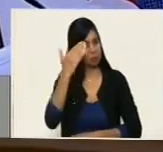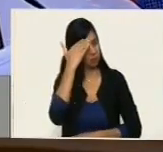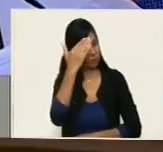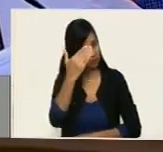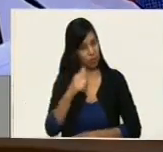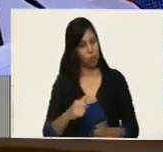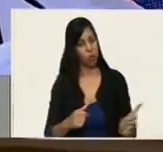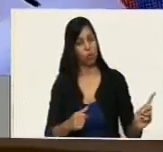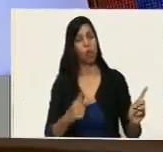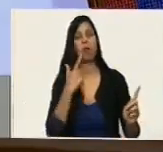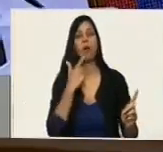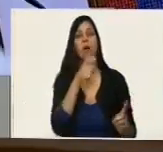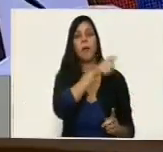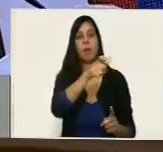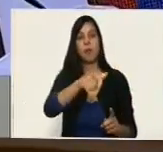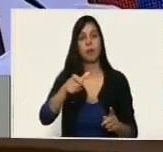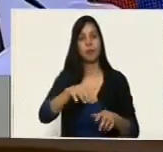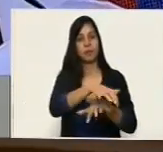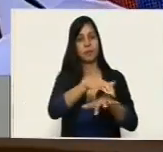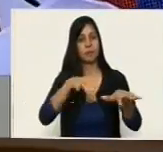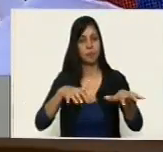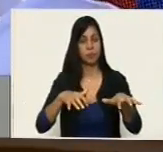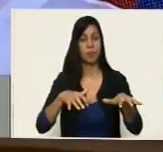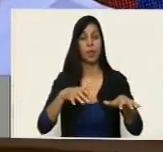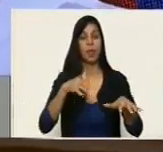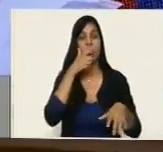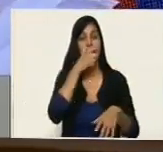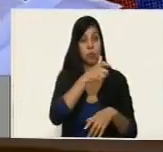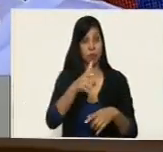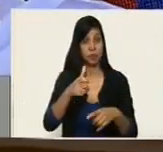protocolar del Poder Constituyente originario,